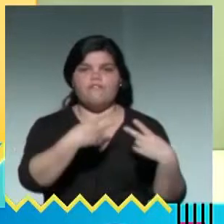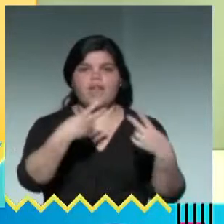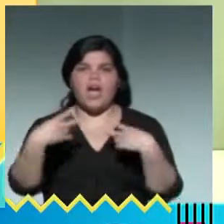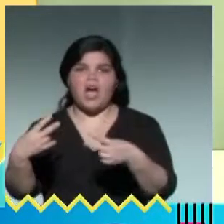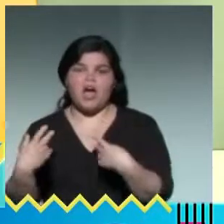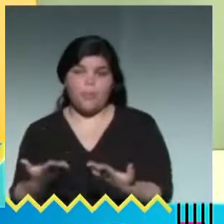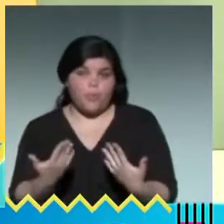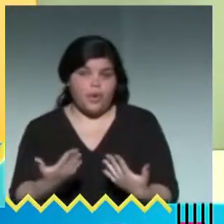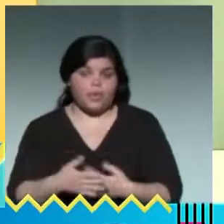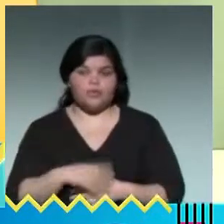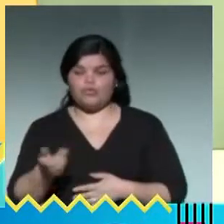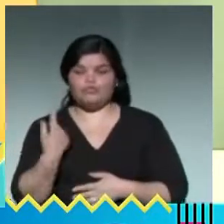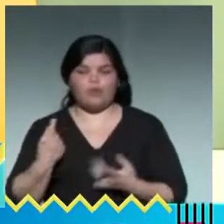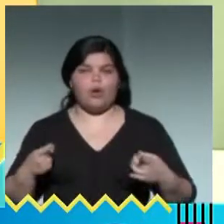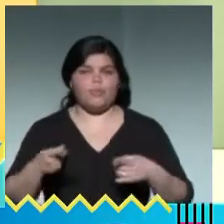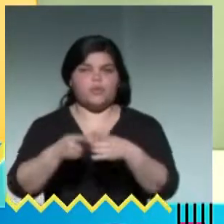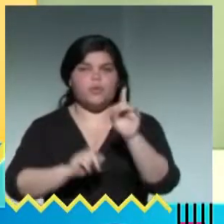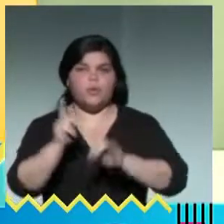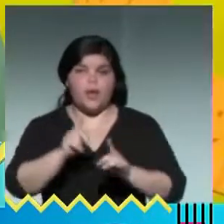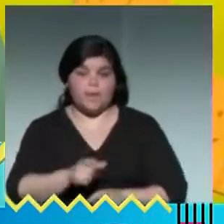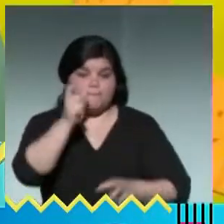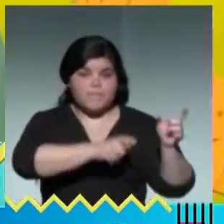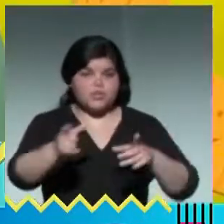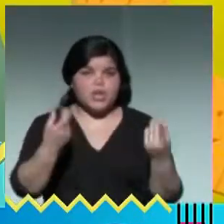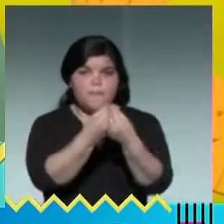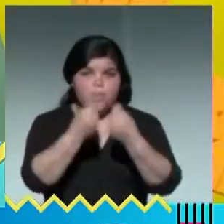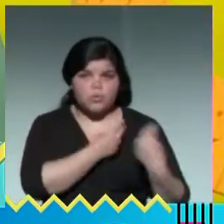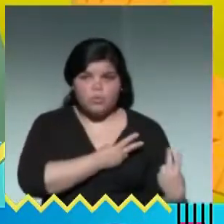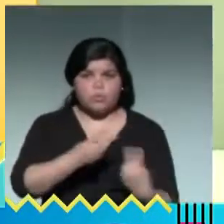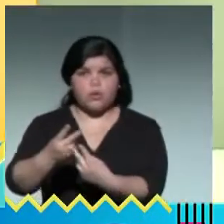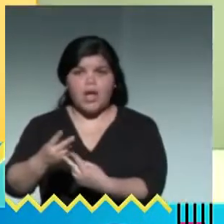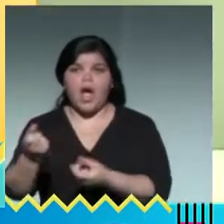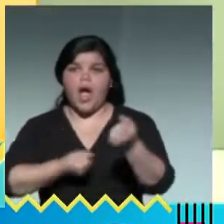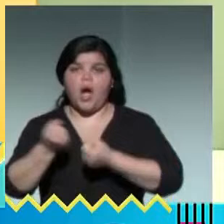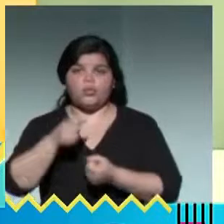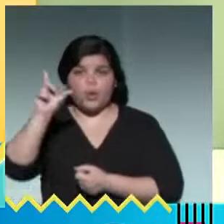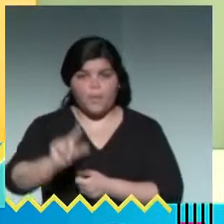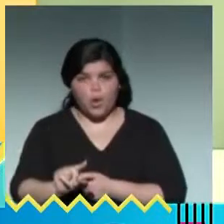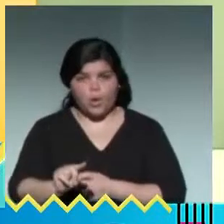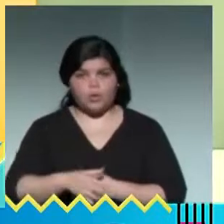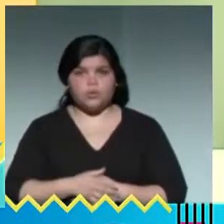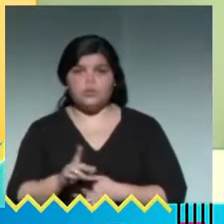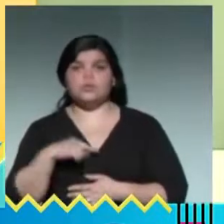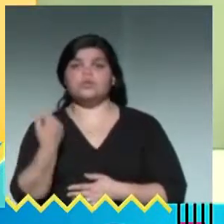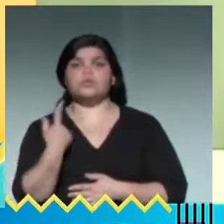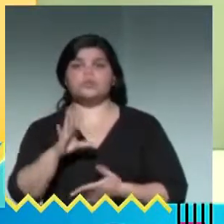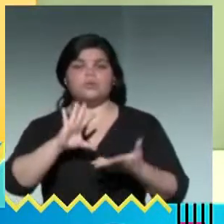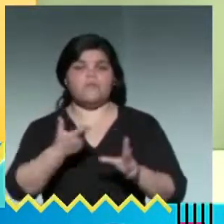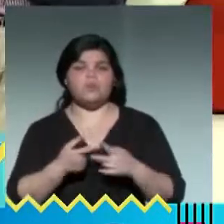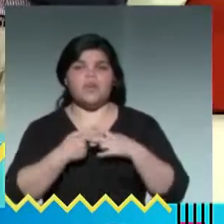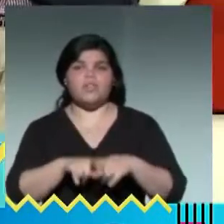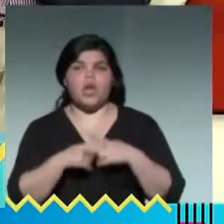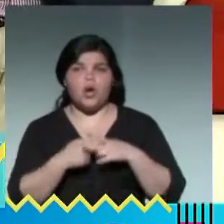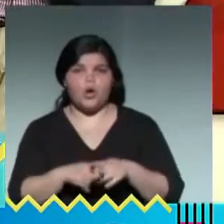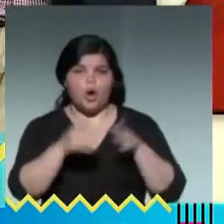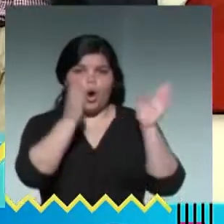apuntamos a que pueda moverse la mayor cantidad de personas en la menor cantidad de vehículos posible. Nosotros lo incorporamos como una herramienta de